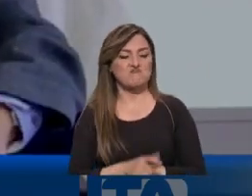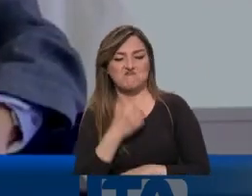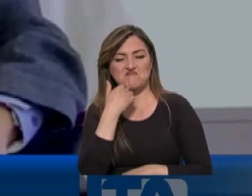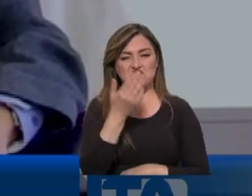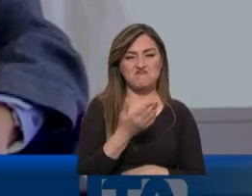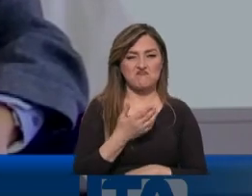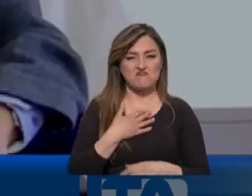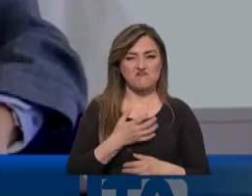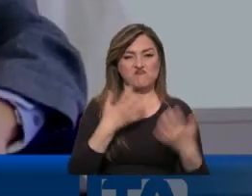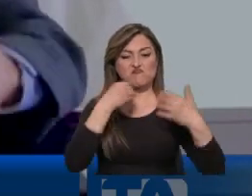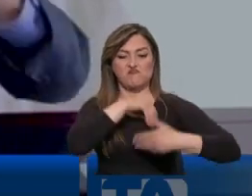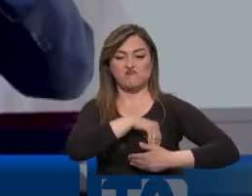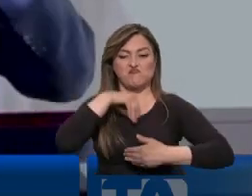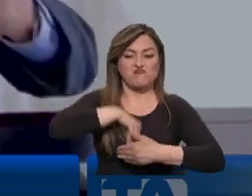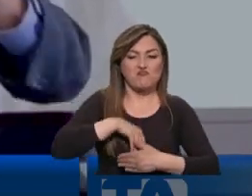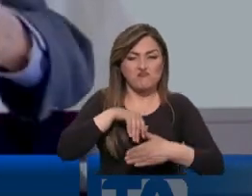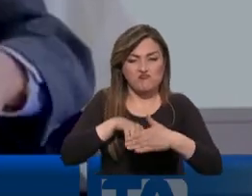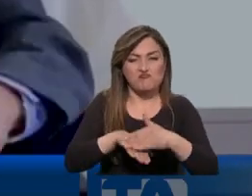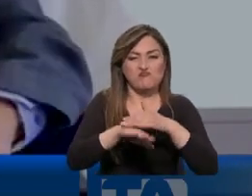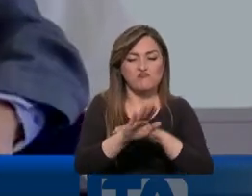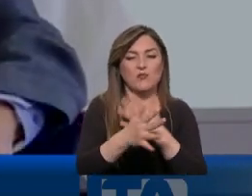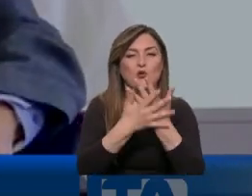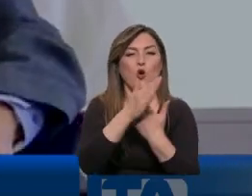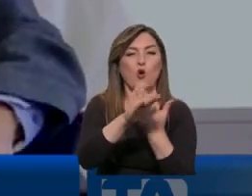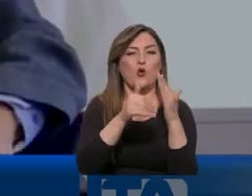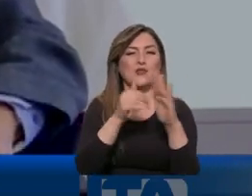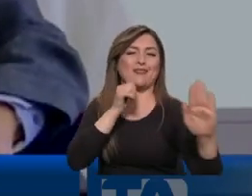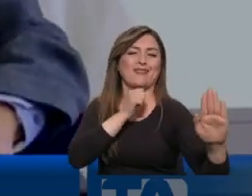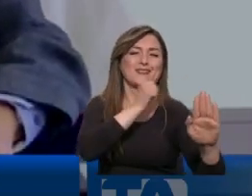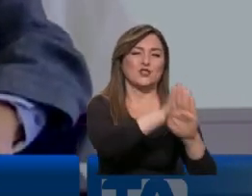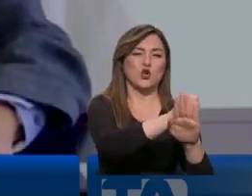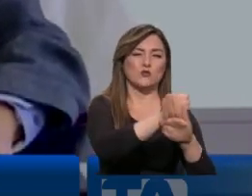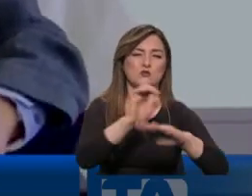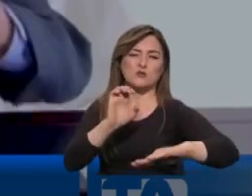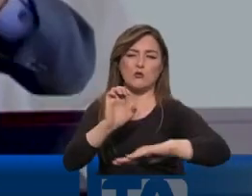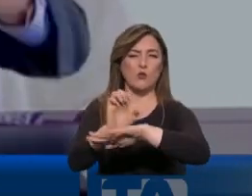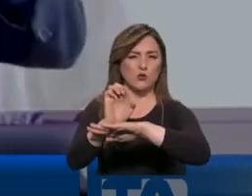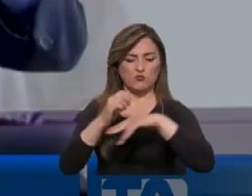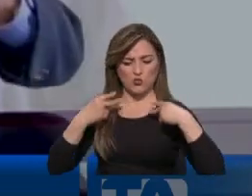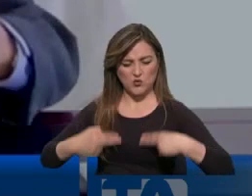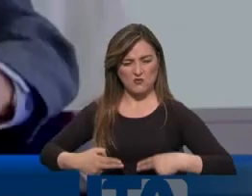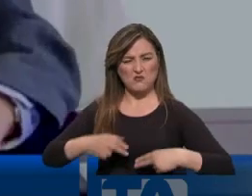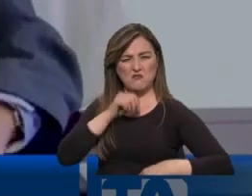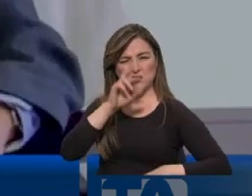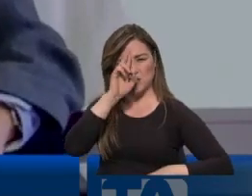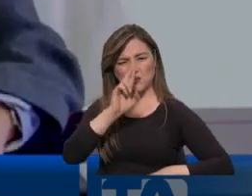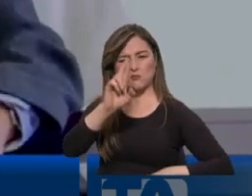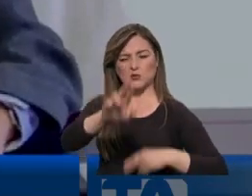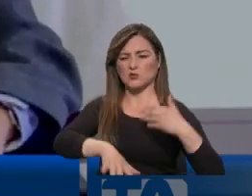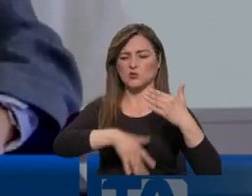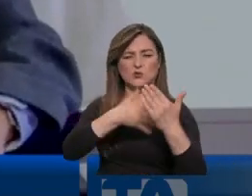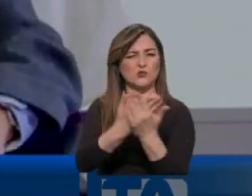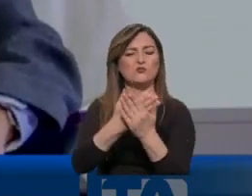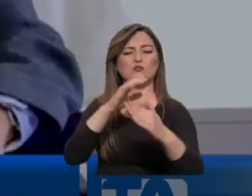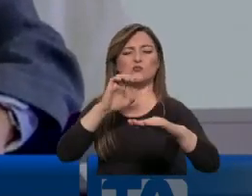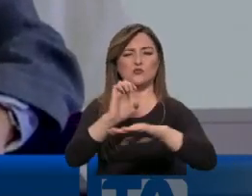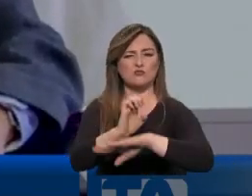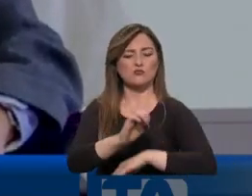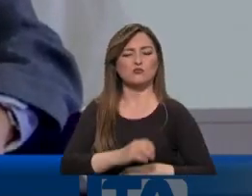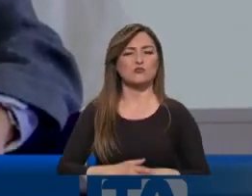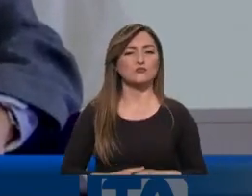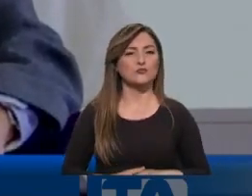ha cometido un acto de traición a la patria, al uniforme y a todos los ecuatorianos de